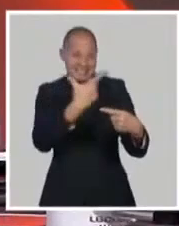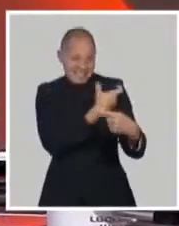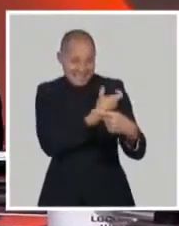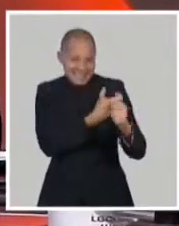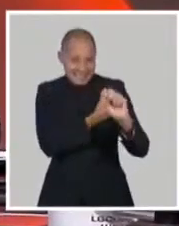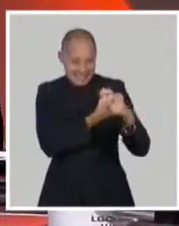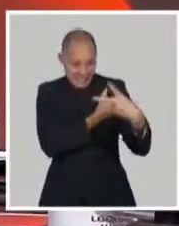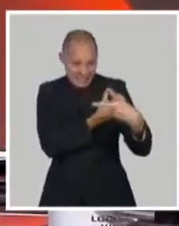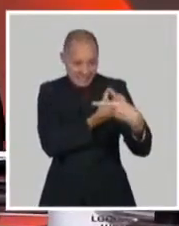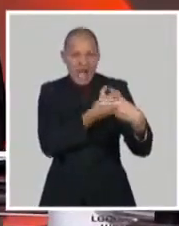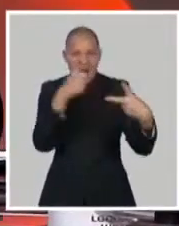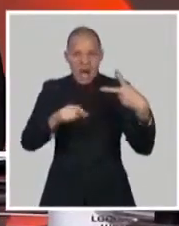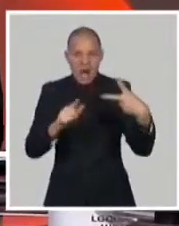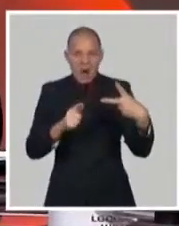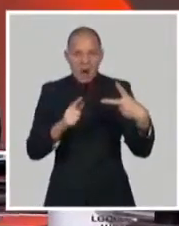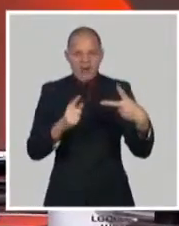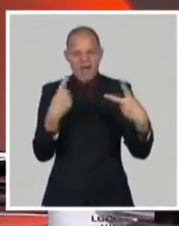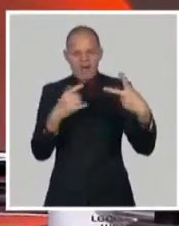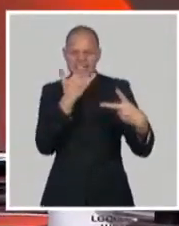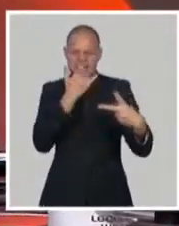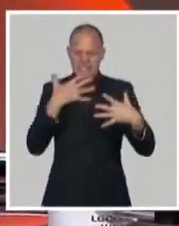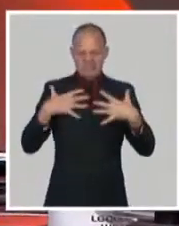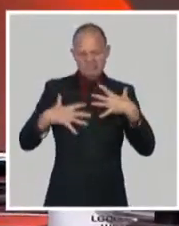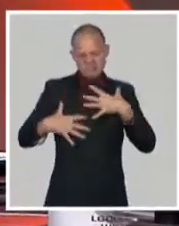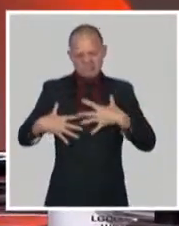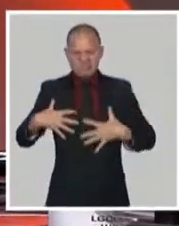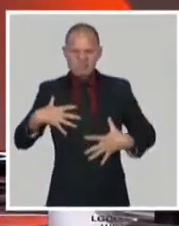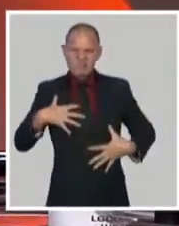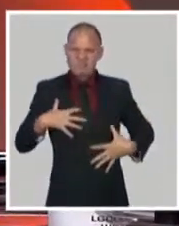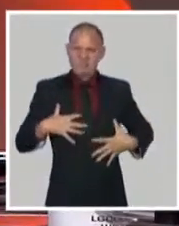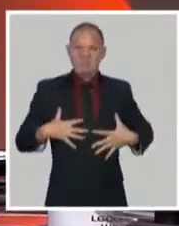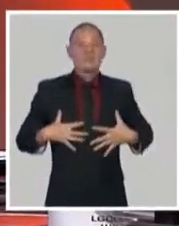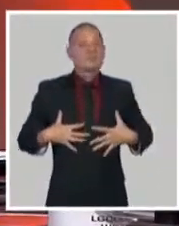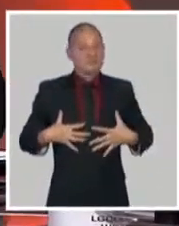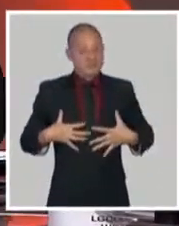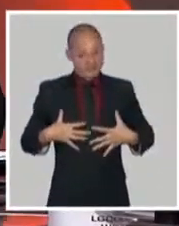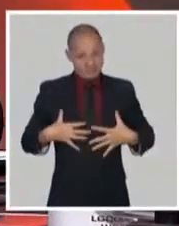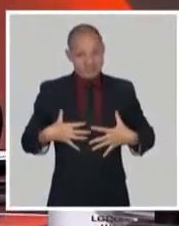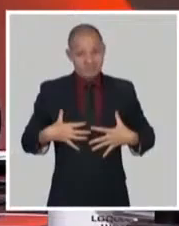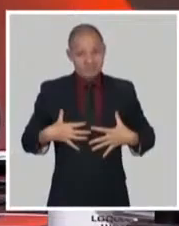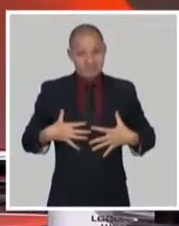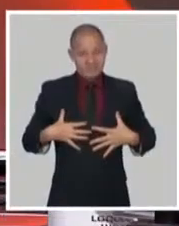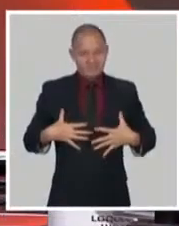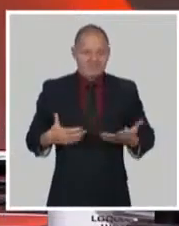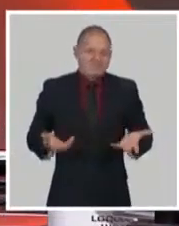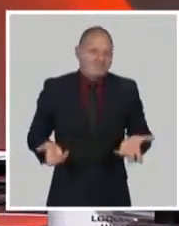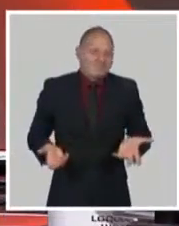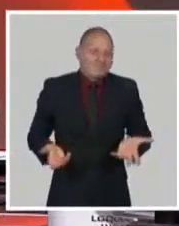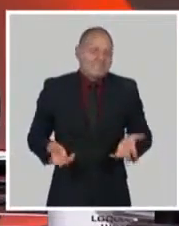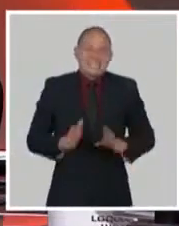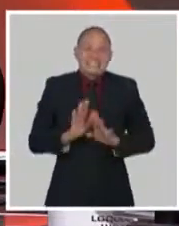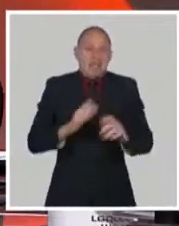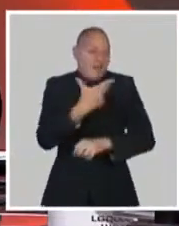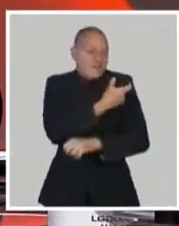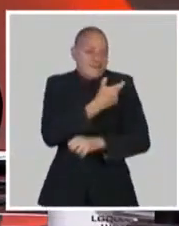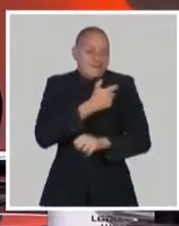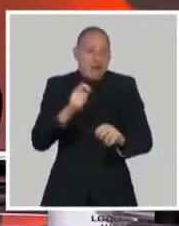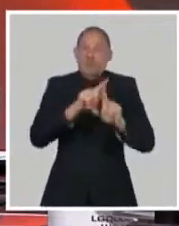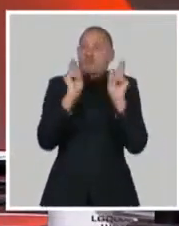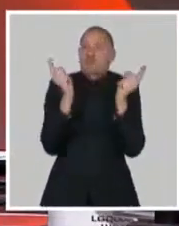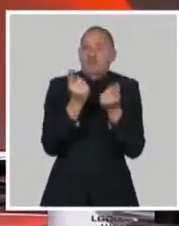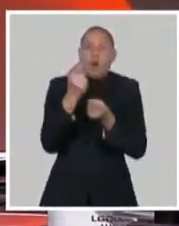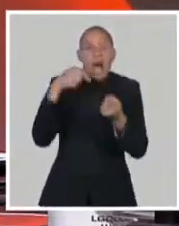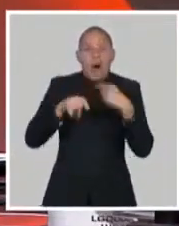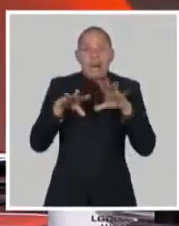y eso es parte también de la dinámica en la que se mueve este mundo. Vacunas que se han obtenido en muy corto tiempo, que son una respuesta de la